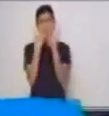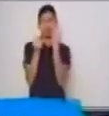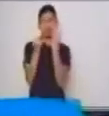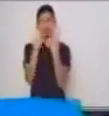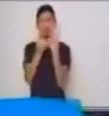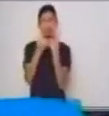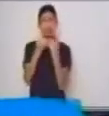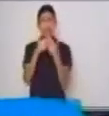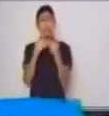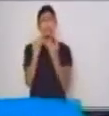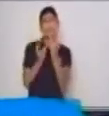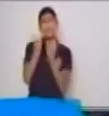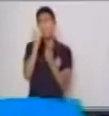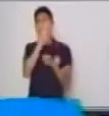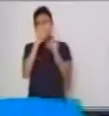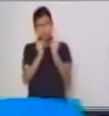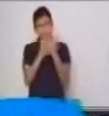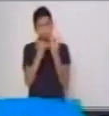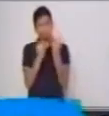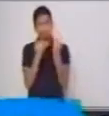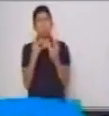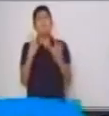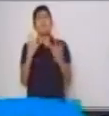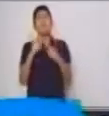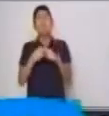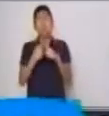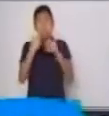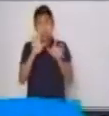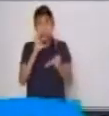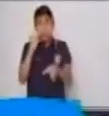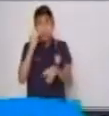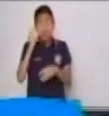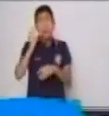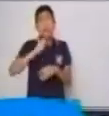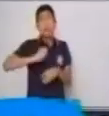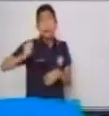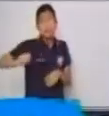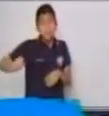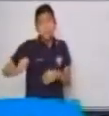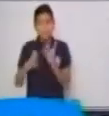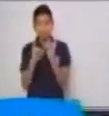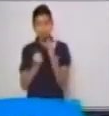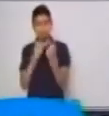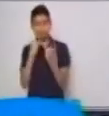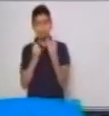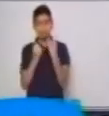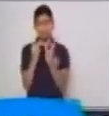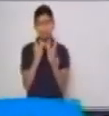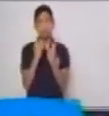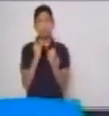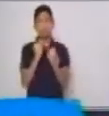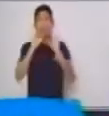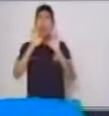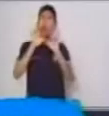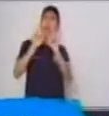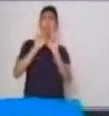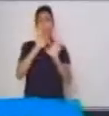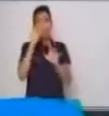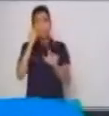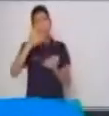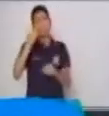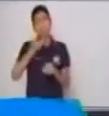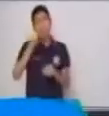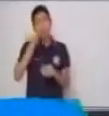ejercitar nuestros dedos a la hora de tomar el lápiz. Muy bien, el día de hoy vamos a aprender algo